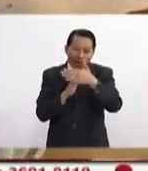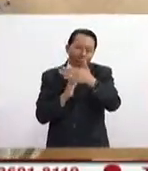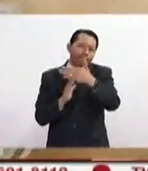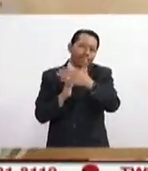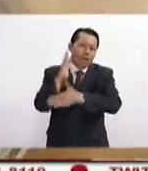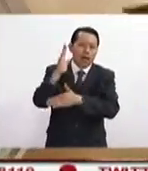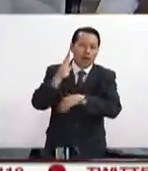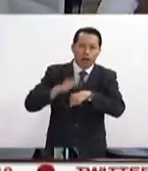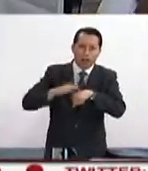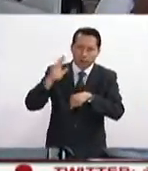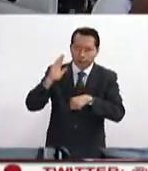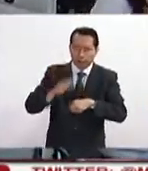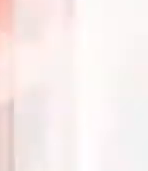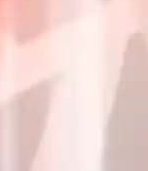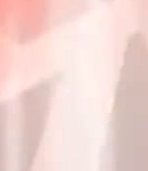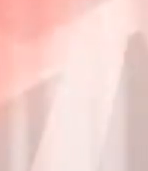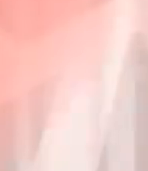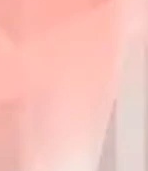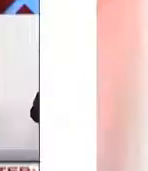de campaña.